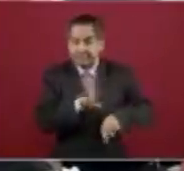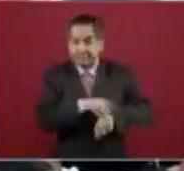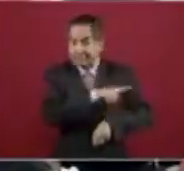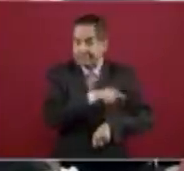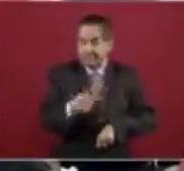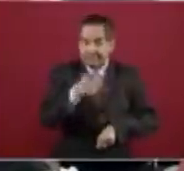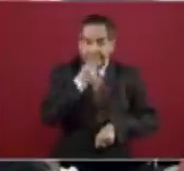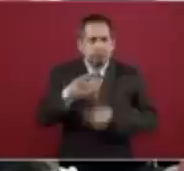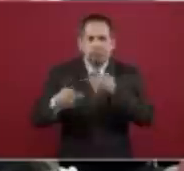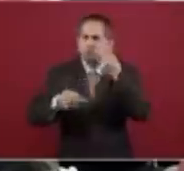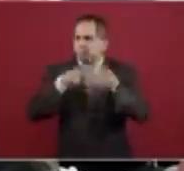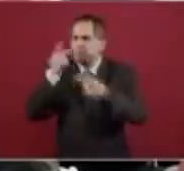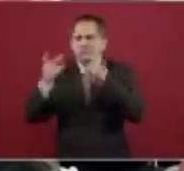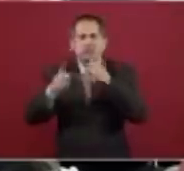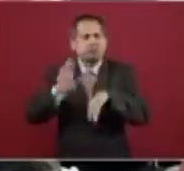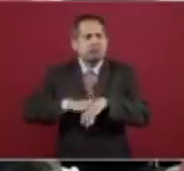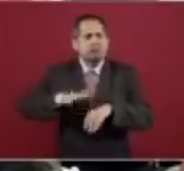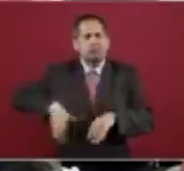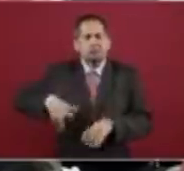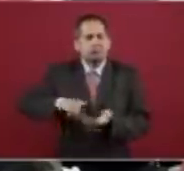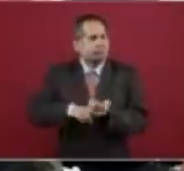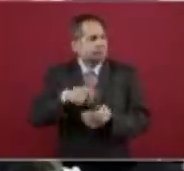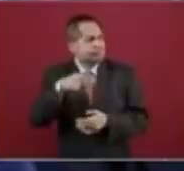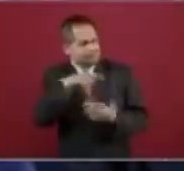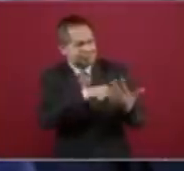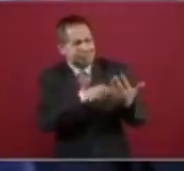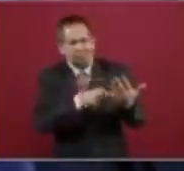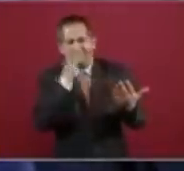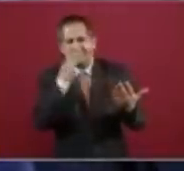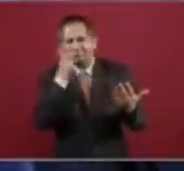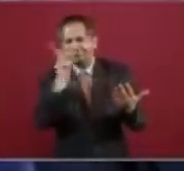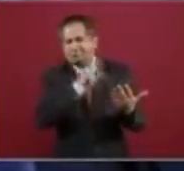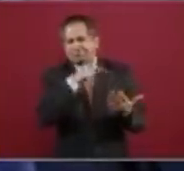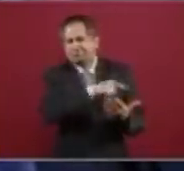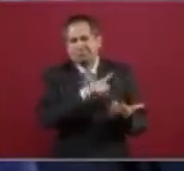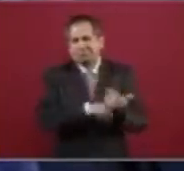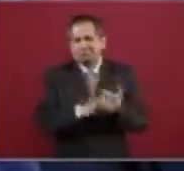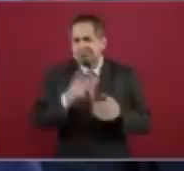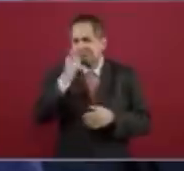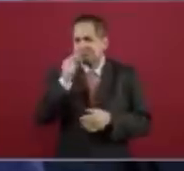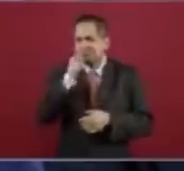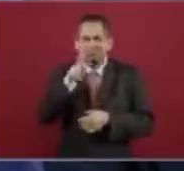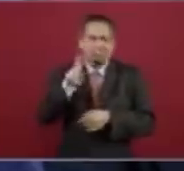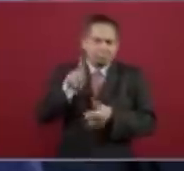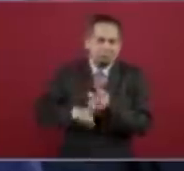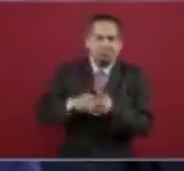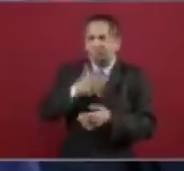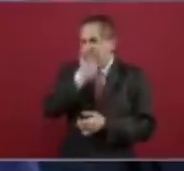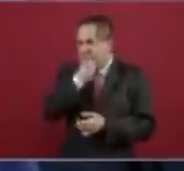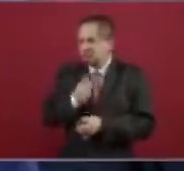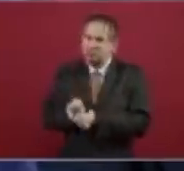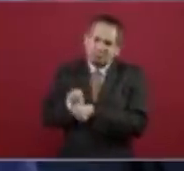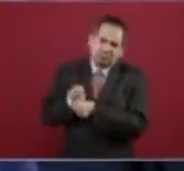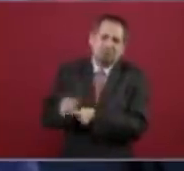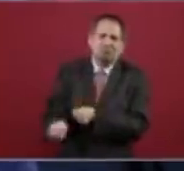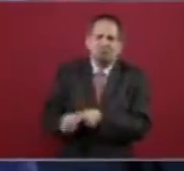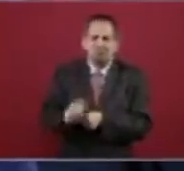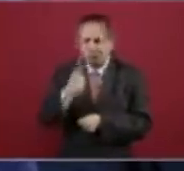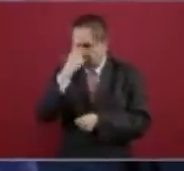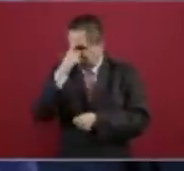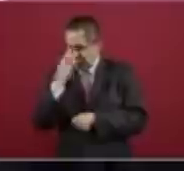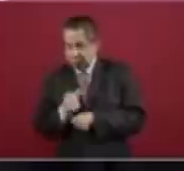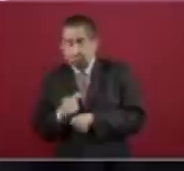y denunció que lo que se decía era letra muerta, pues que la corporación policíaca es misógena, machista y denigra a las mujeres